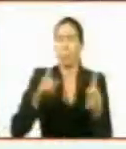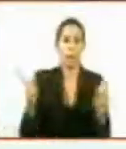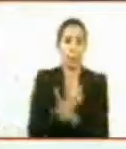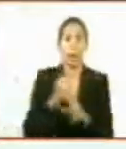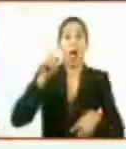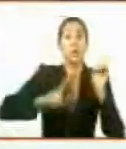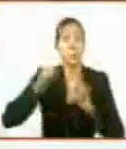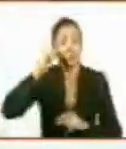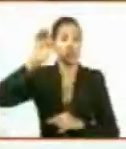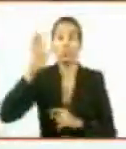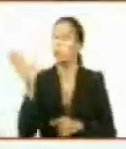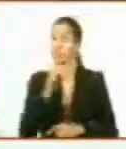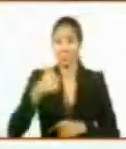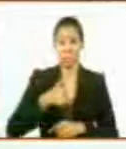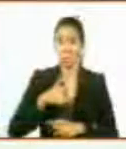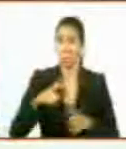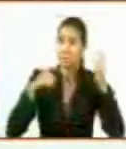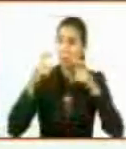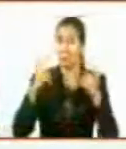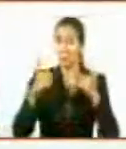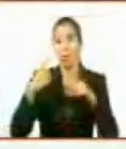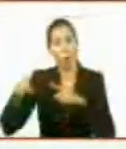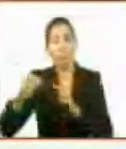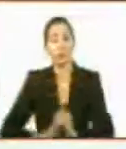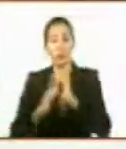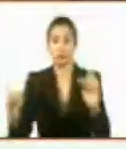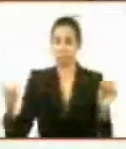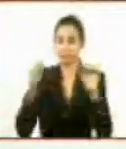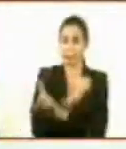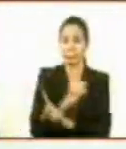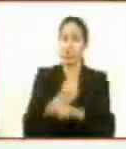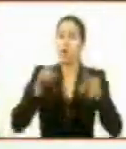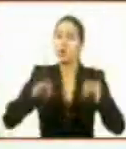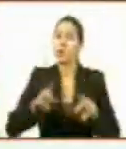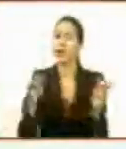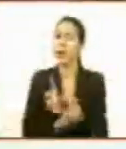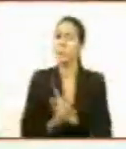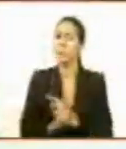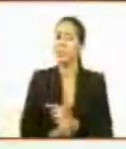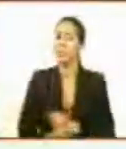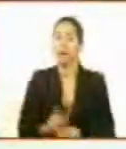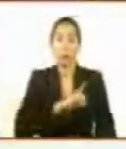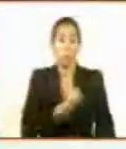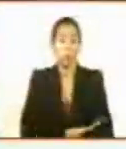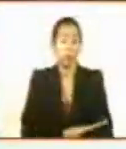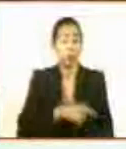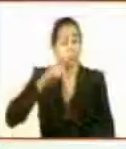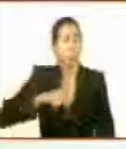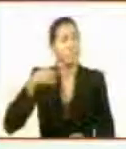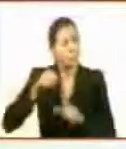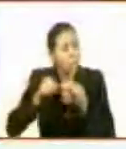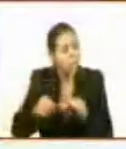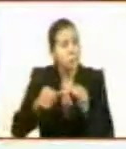estaré, los líderes cambiarán, cambiaremos, pero lo que nunca debe cambiar es la fuerza de un pueblo y la voluntad de un pueblo,